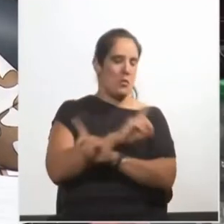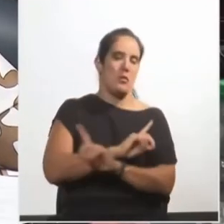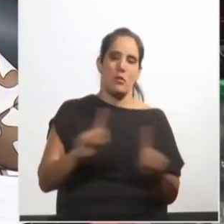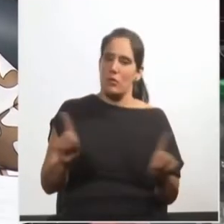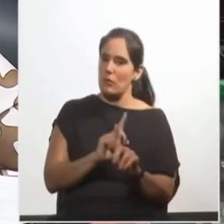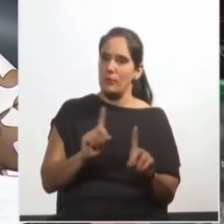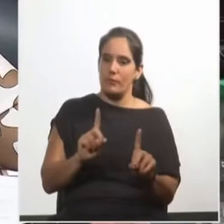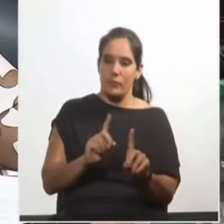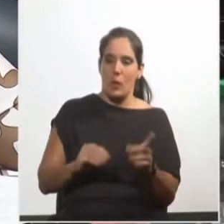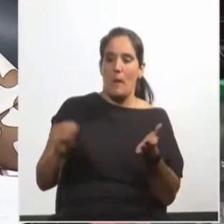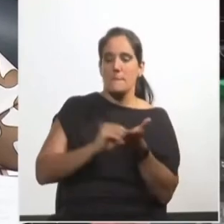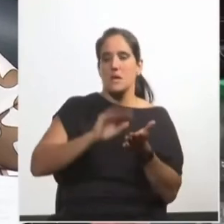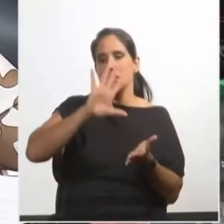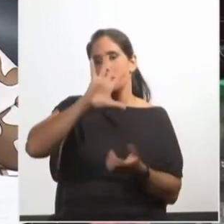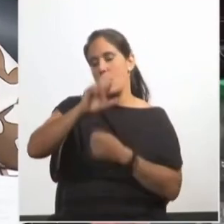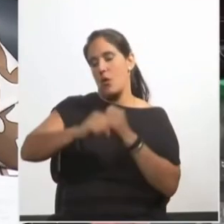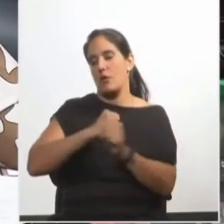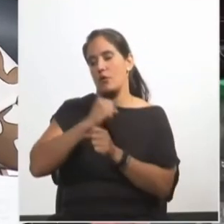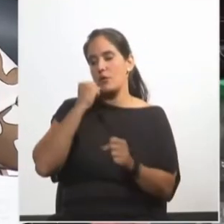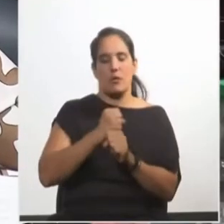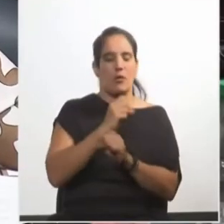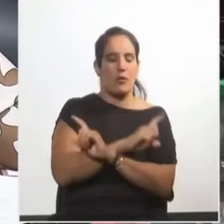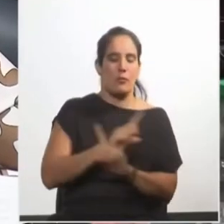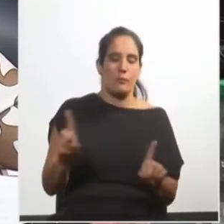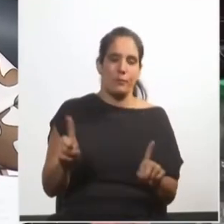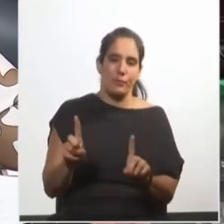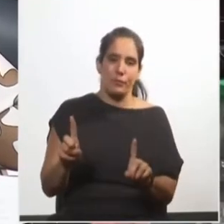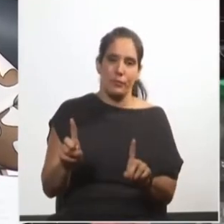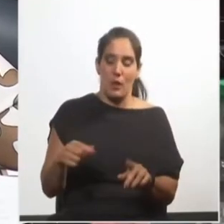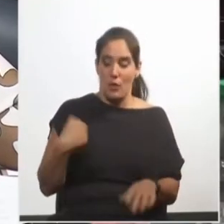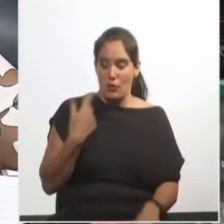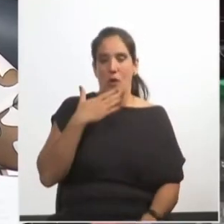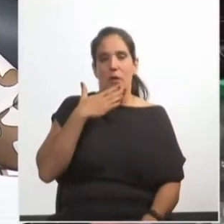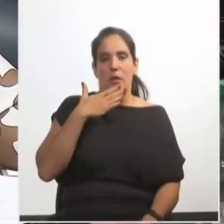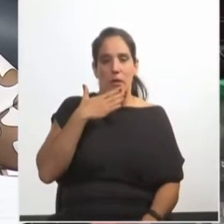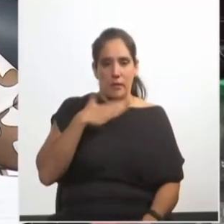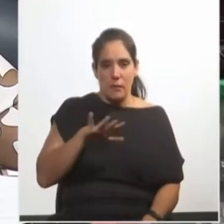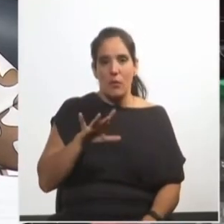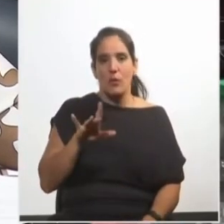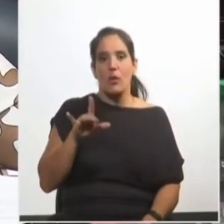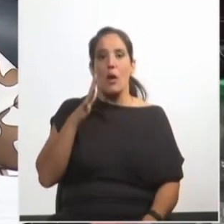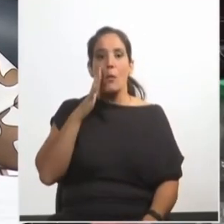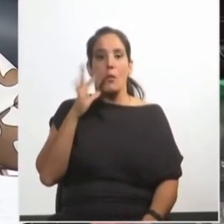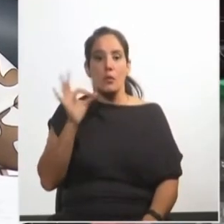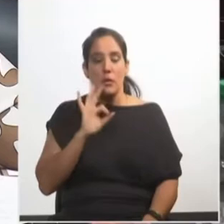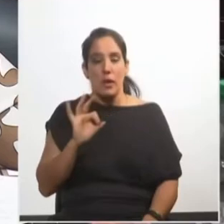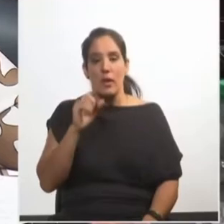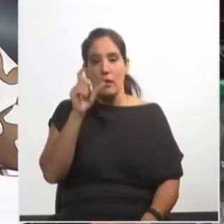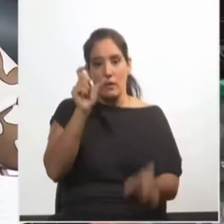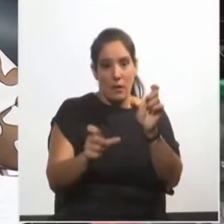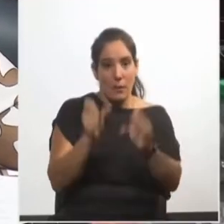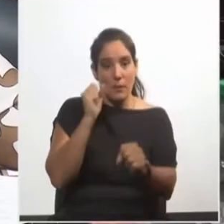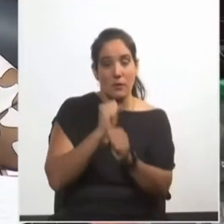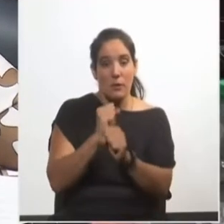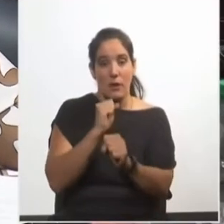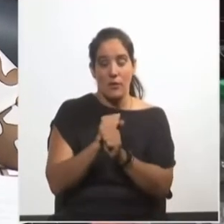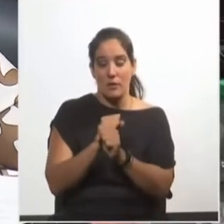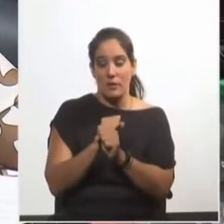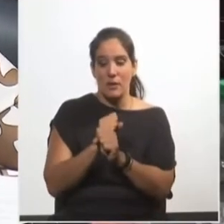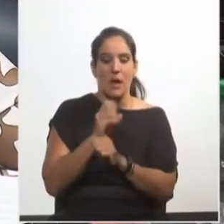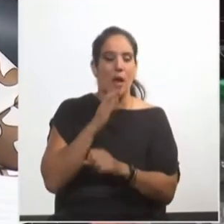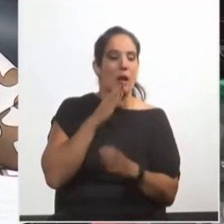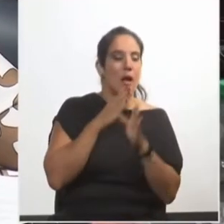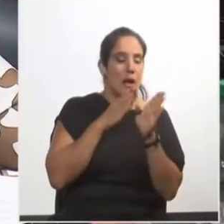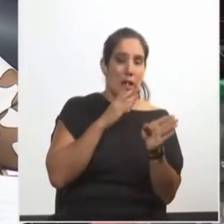propuesta de aumento al barrer de la edad. Entendemos que se debería dar la posibilidad a los trabajadores de poder elegir